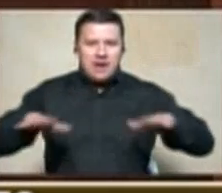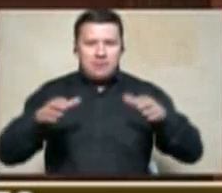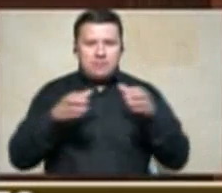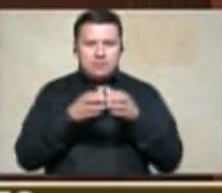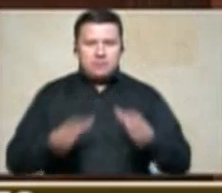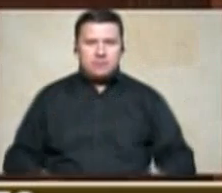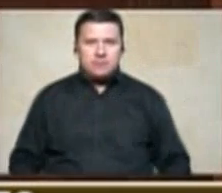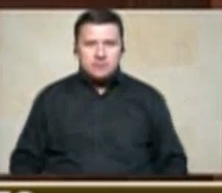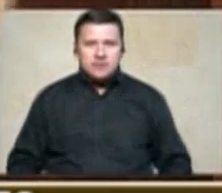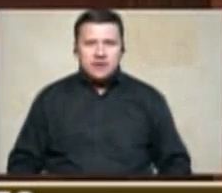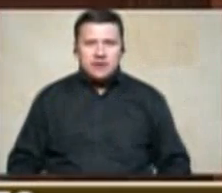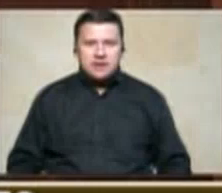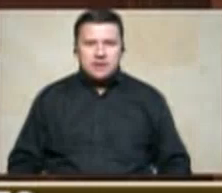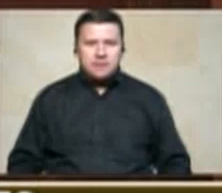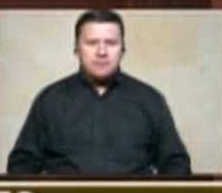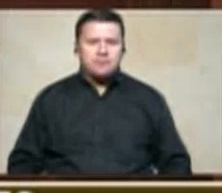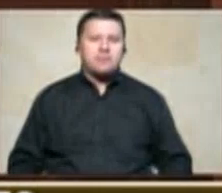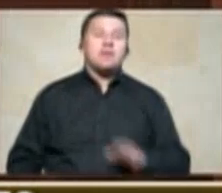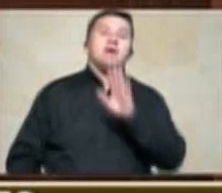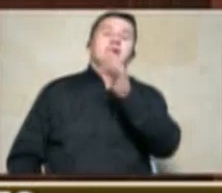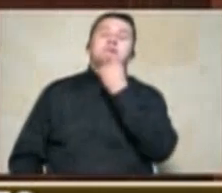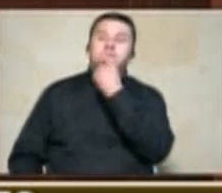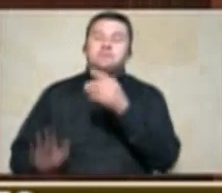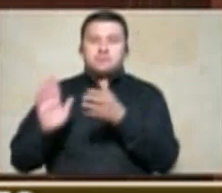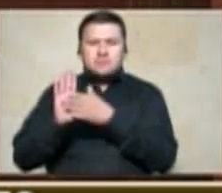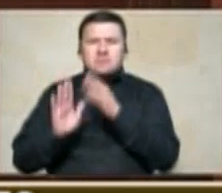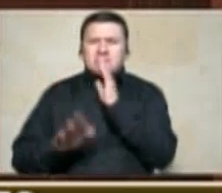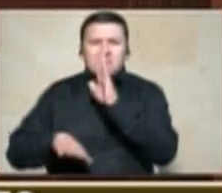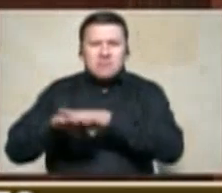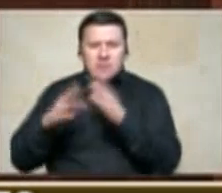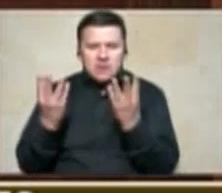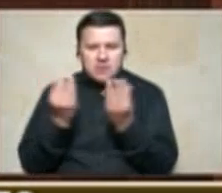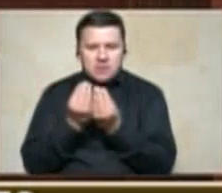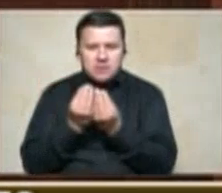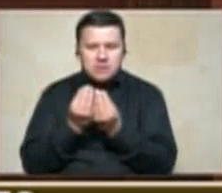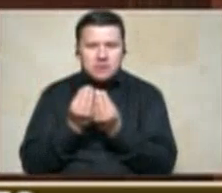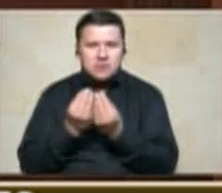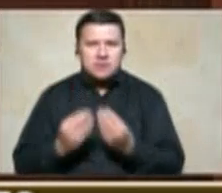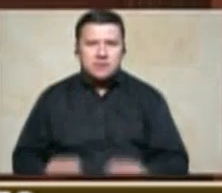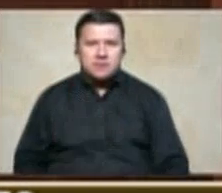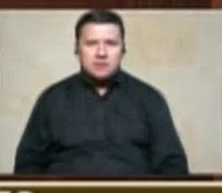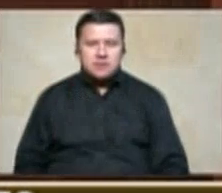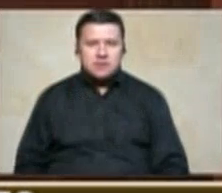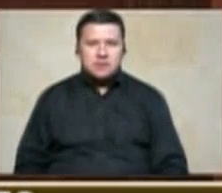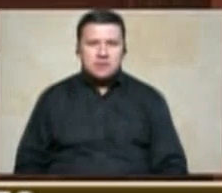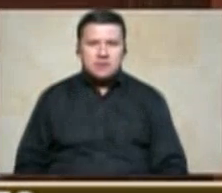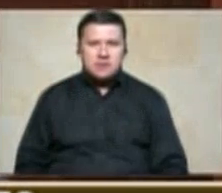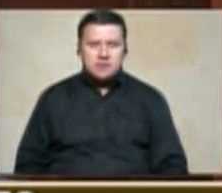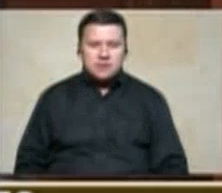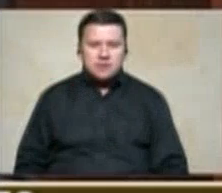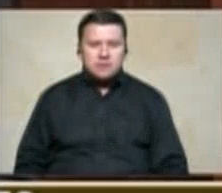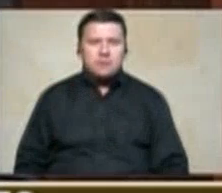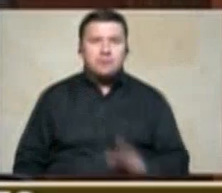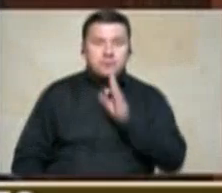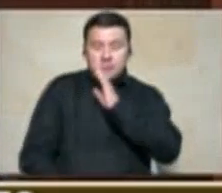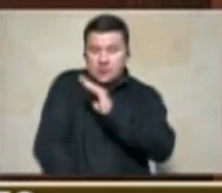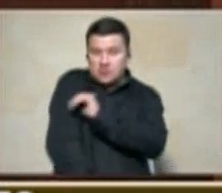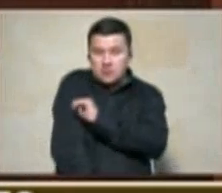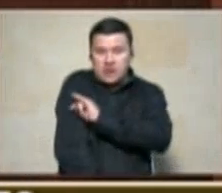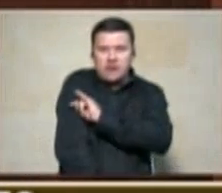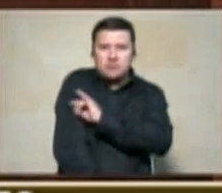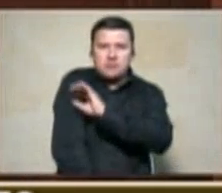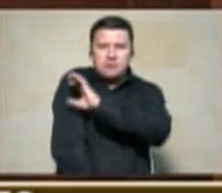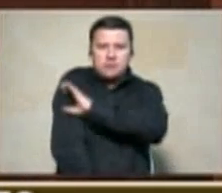cercanos a Tokio y al predio Tokio, que desde ese momento en adelante las